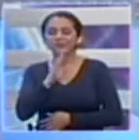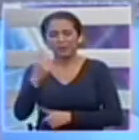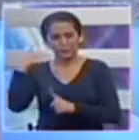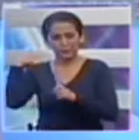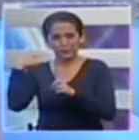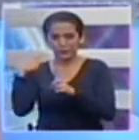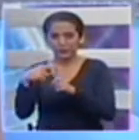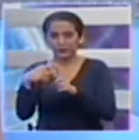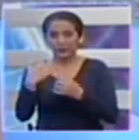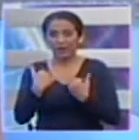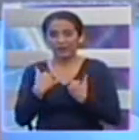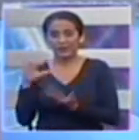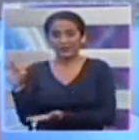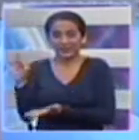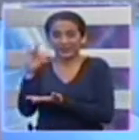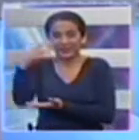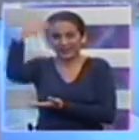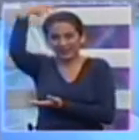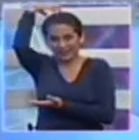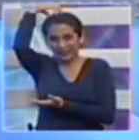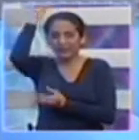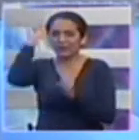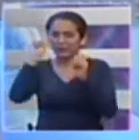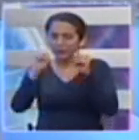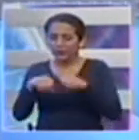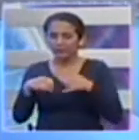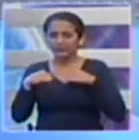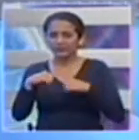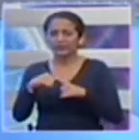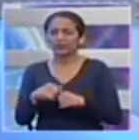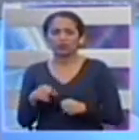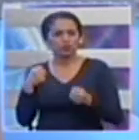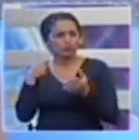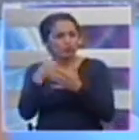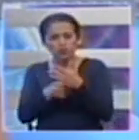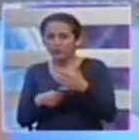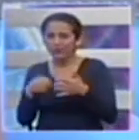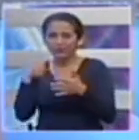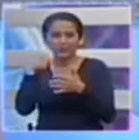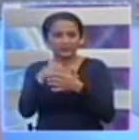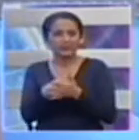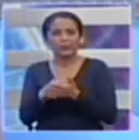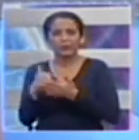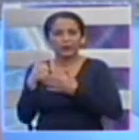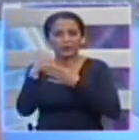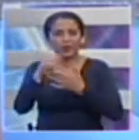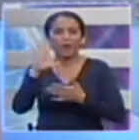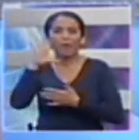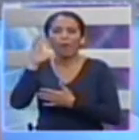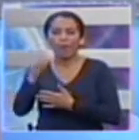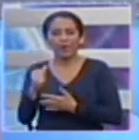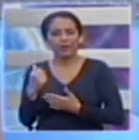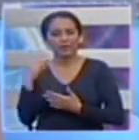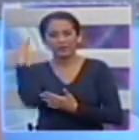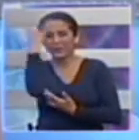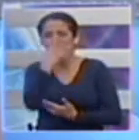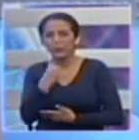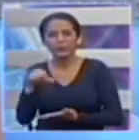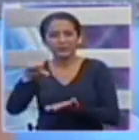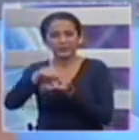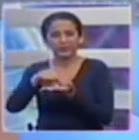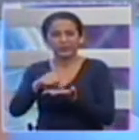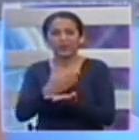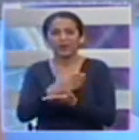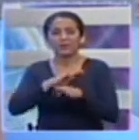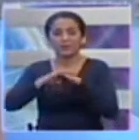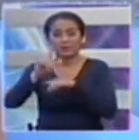embajadora de la ciudad en el país y en el exterior donde nos puedan ver y realmente invitar a la gente a que venga. Cuenca sigue siendo maravillosa, sus lugares turísticos